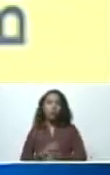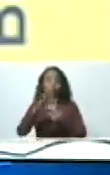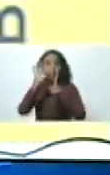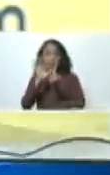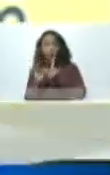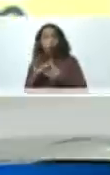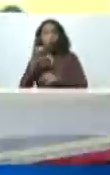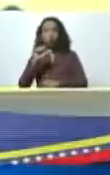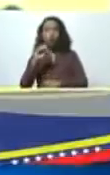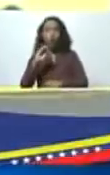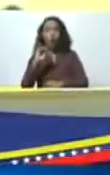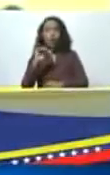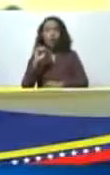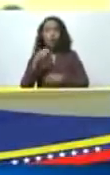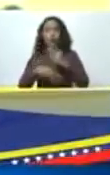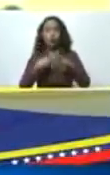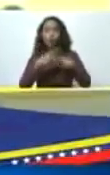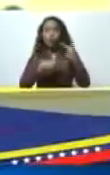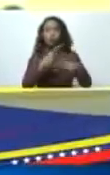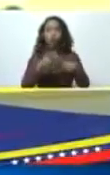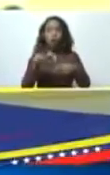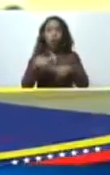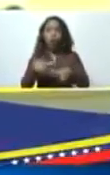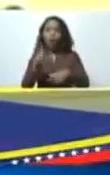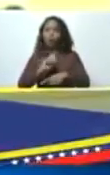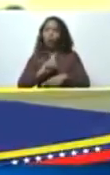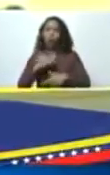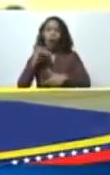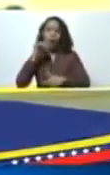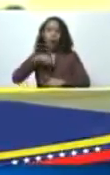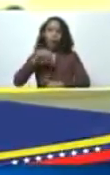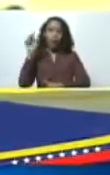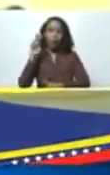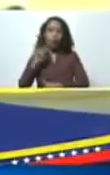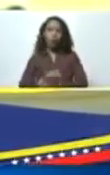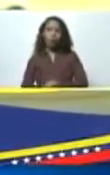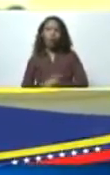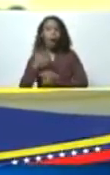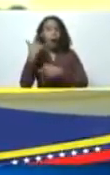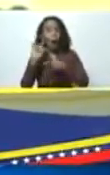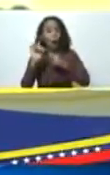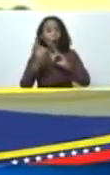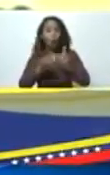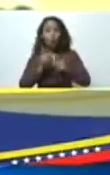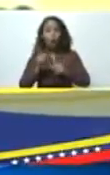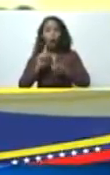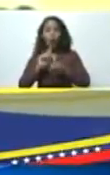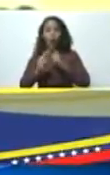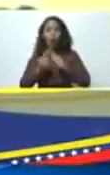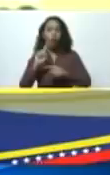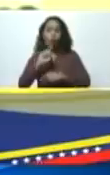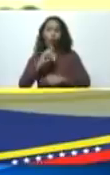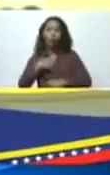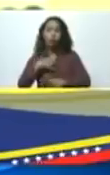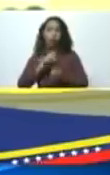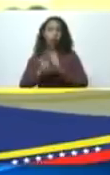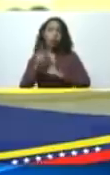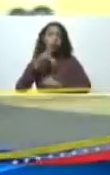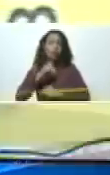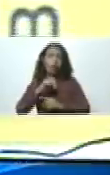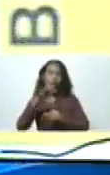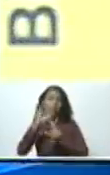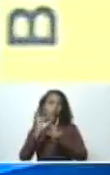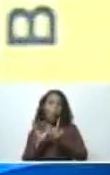soya se produce sobre todo en regiones que no están en nuestro país. Hay cosas que no se pueden sustituir, que se necesita el trigo y la soya,